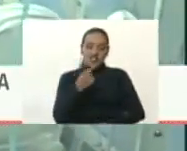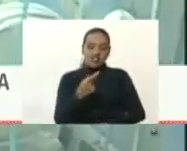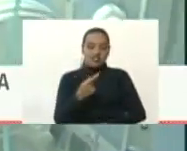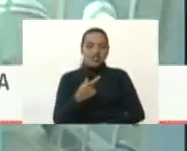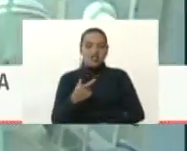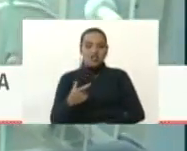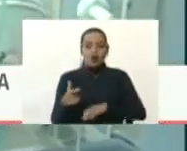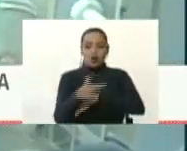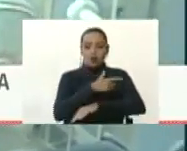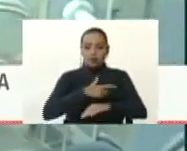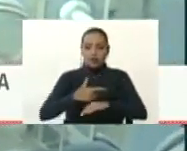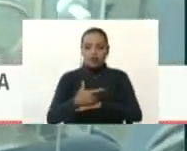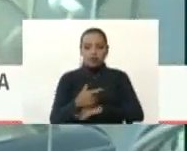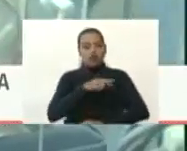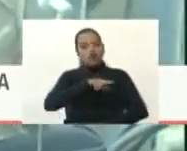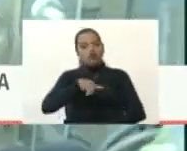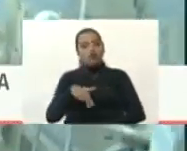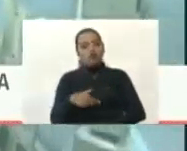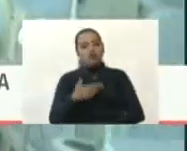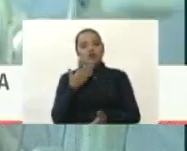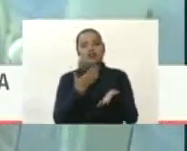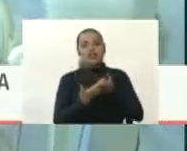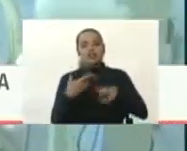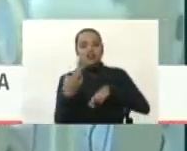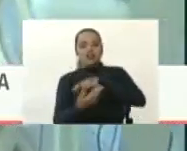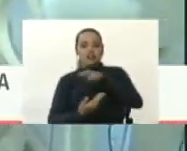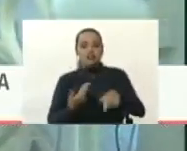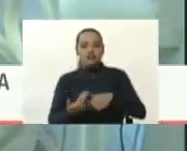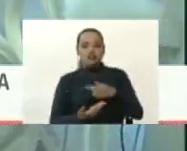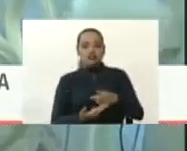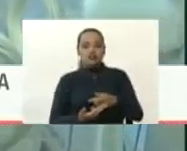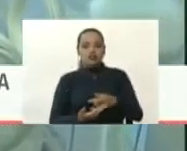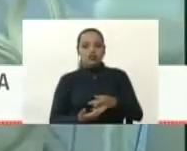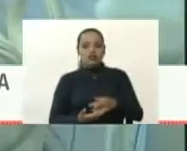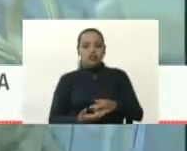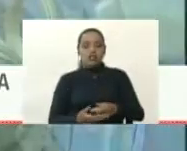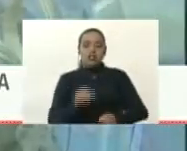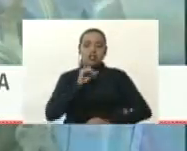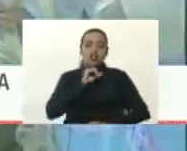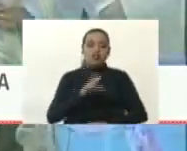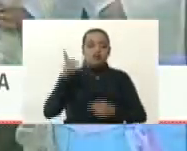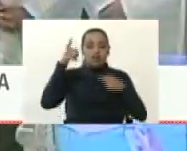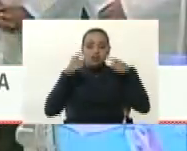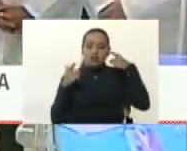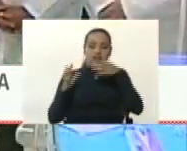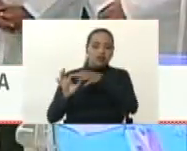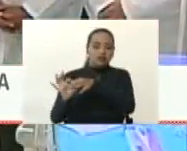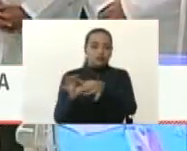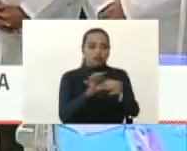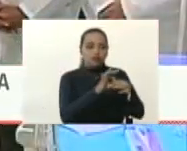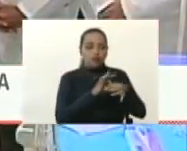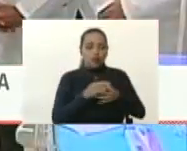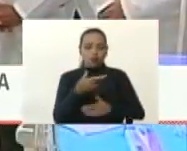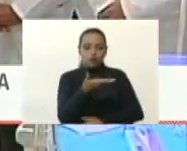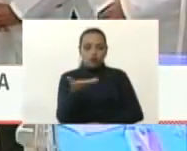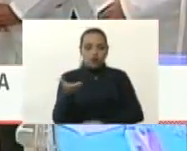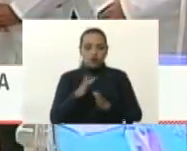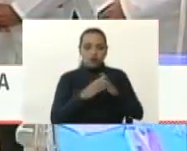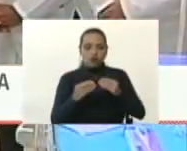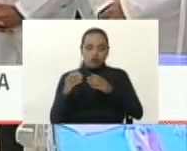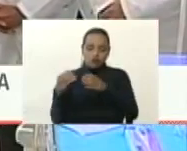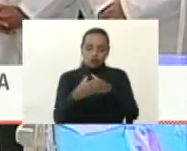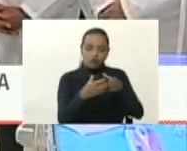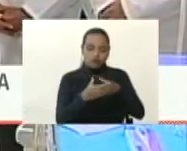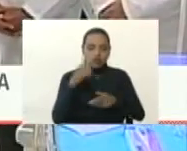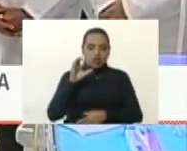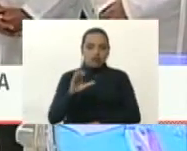gobiernos neoliberales, nosotros, gracias a la revolución bolivariana, legado al comandante Chávez y a la articulación de usted con todos los organismos del estado,